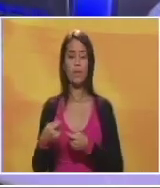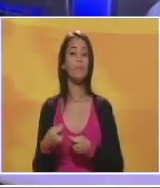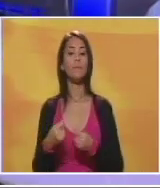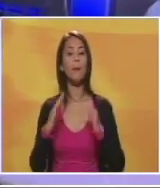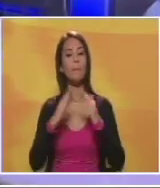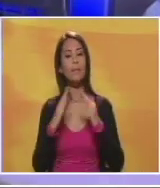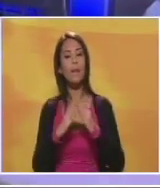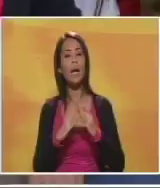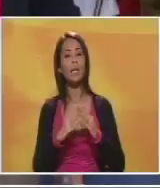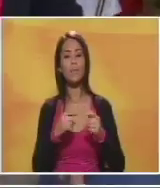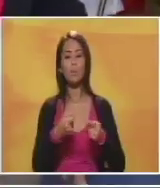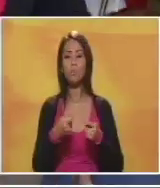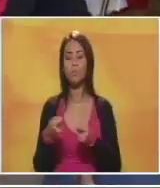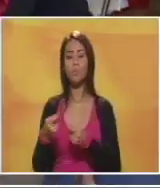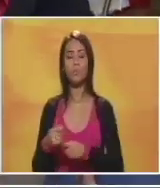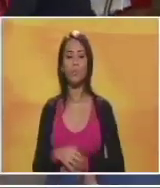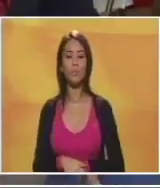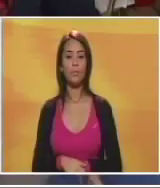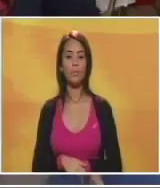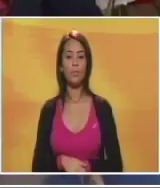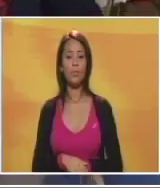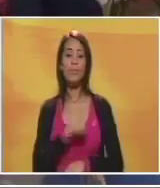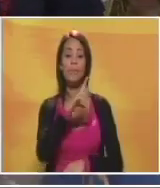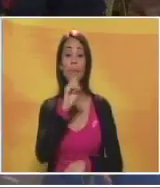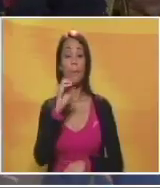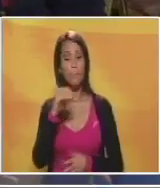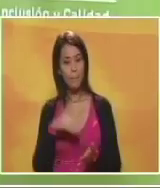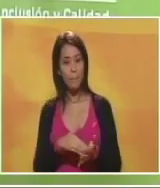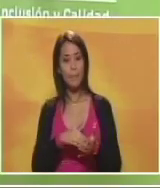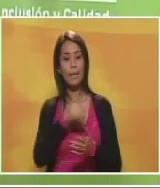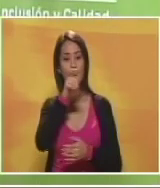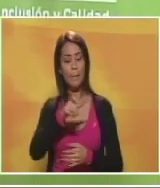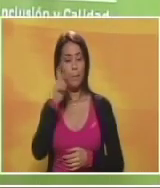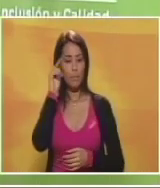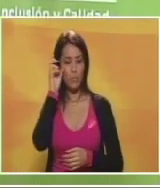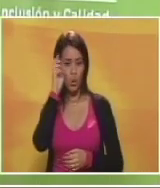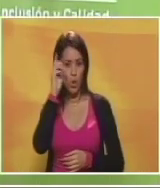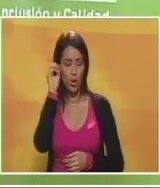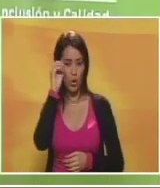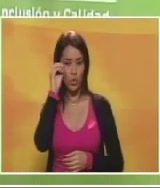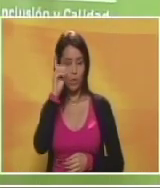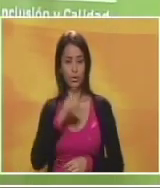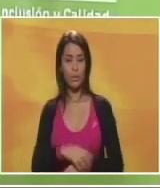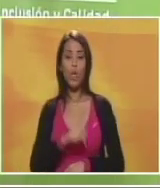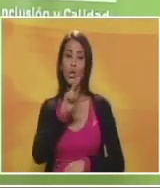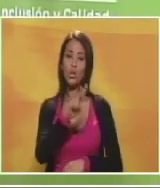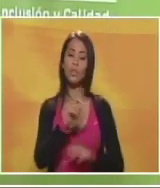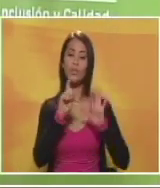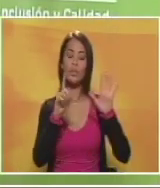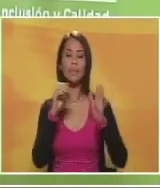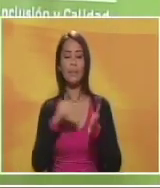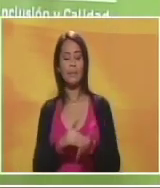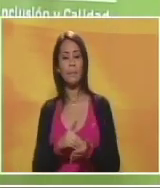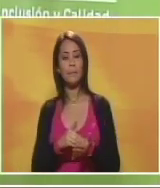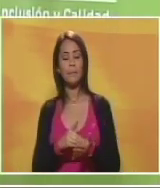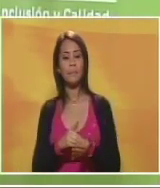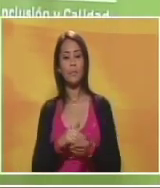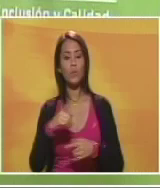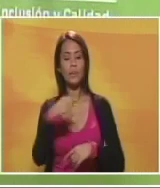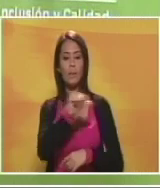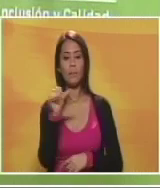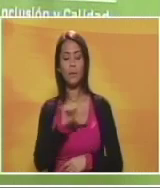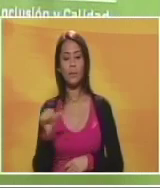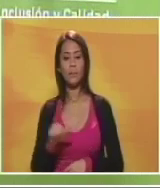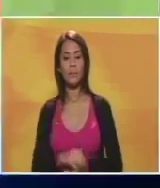Bien Equipada para al menos 100.000 docentes y dijo que la meta es alcanzar los 260.000 durante las próximas semanas. Con